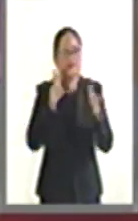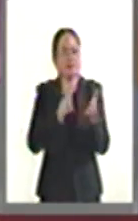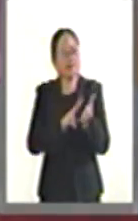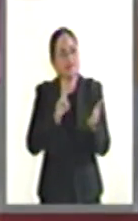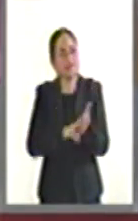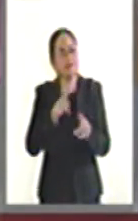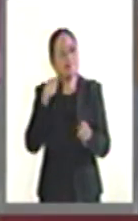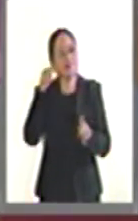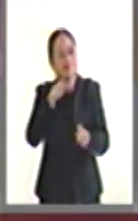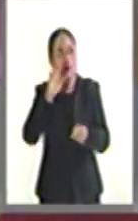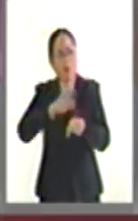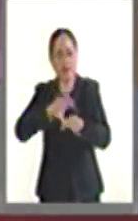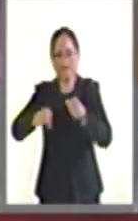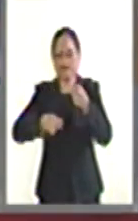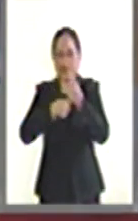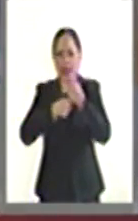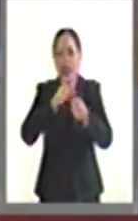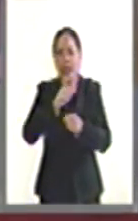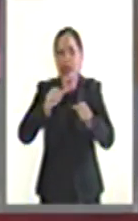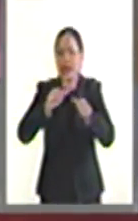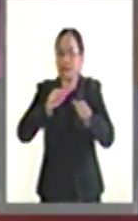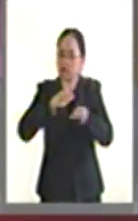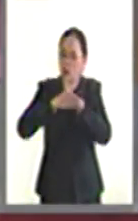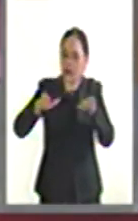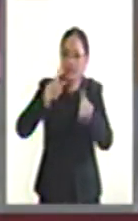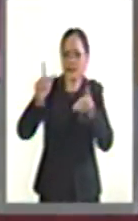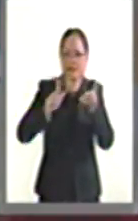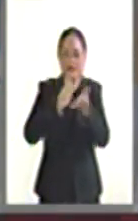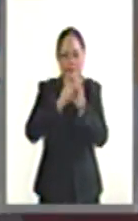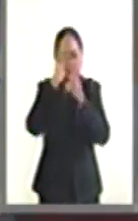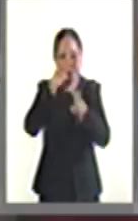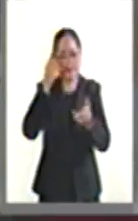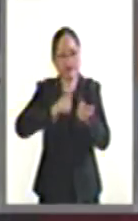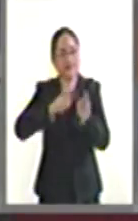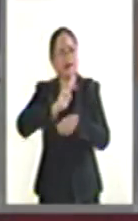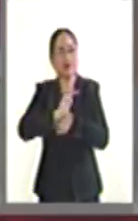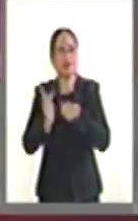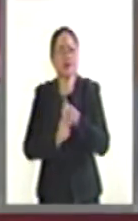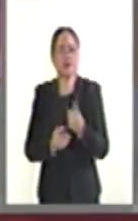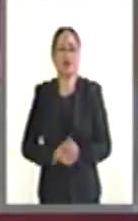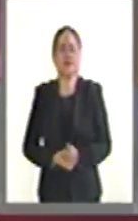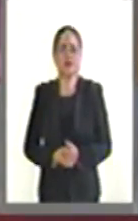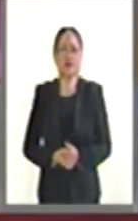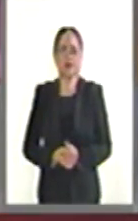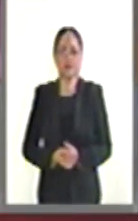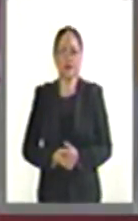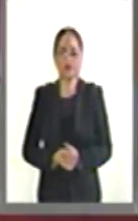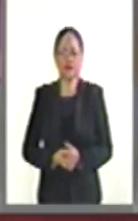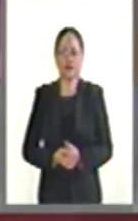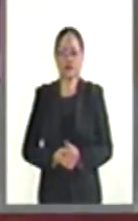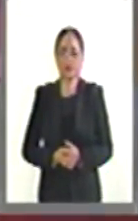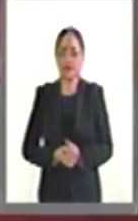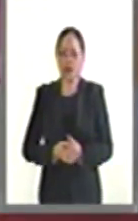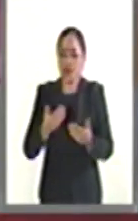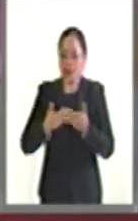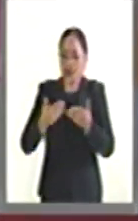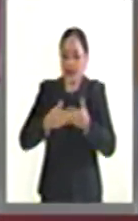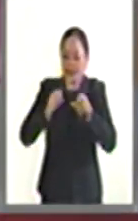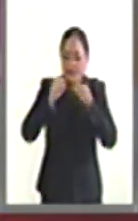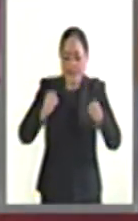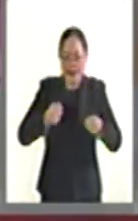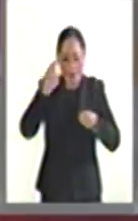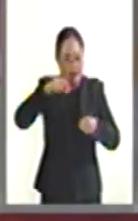fortalecer la democracia en nuestro país. El funcionamiento de nuestro actual sistema